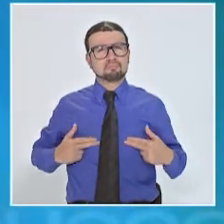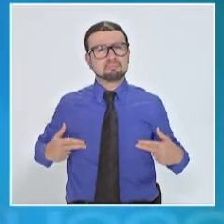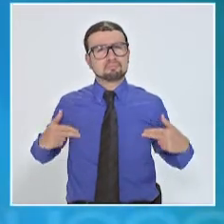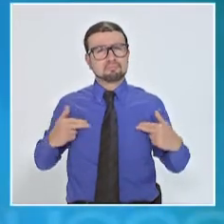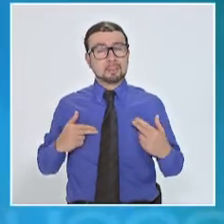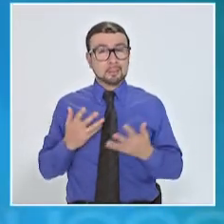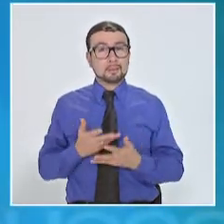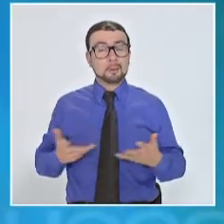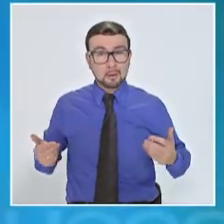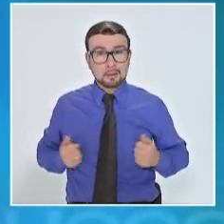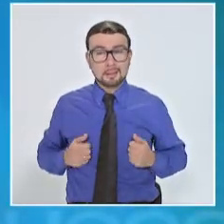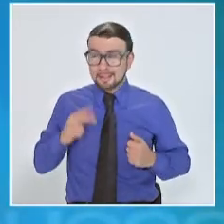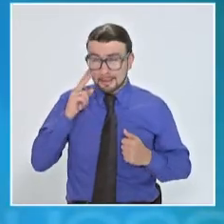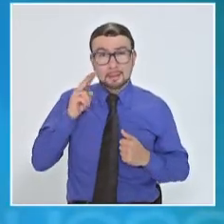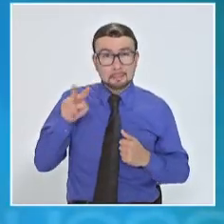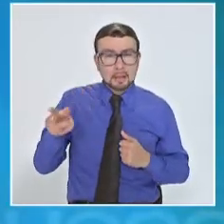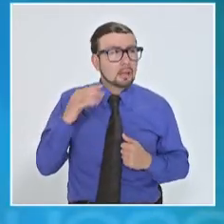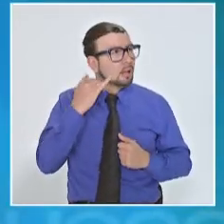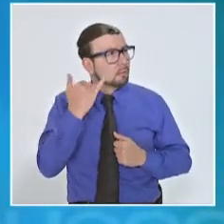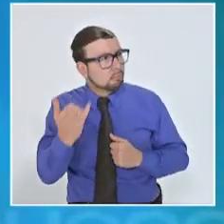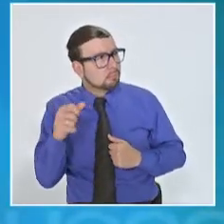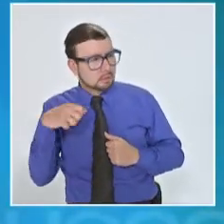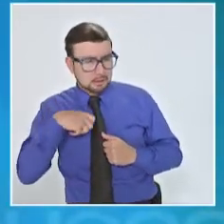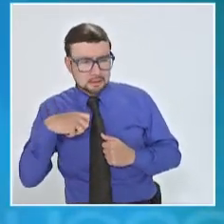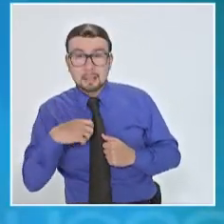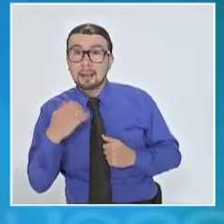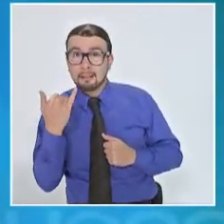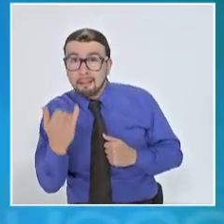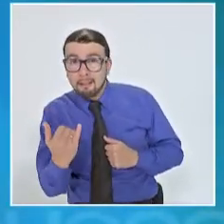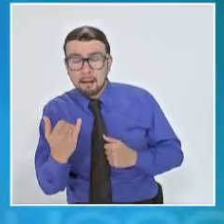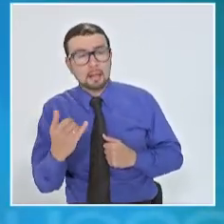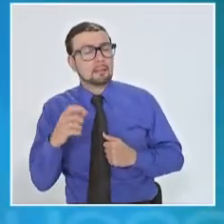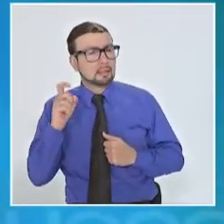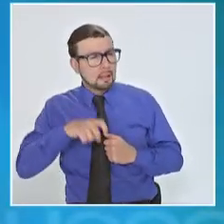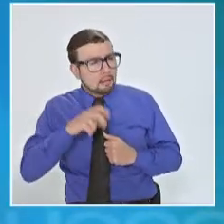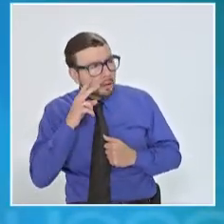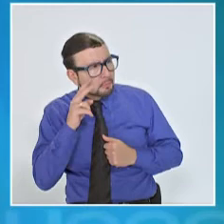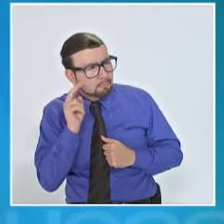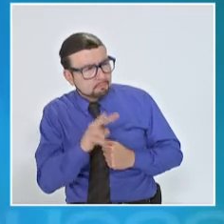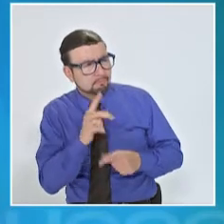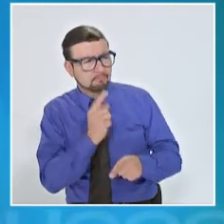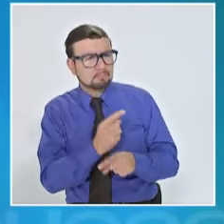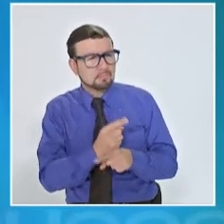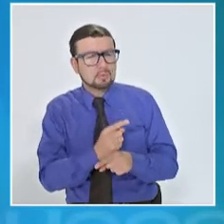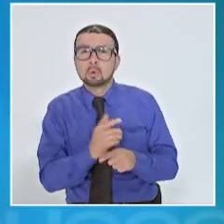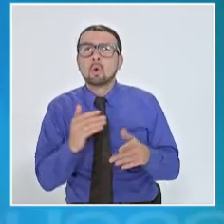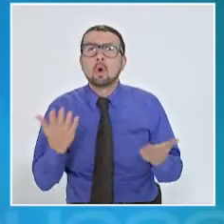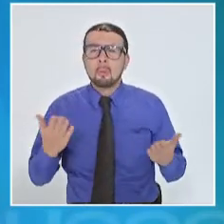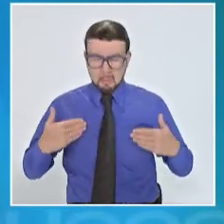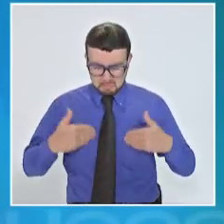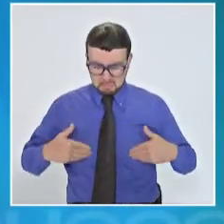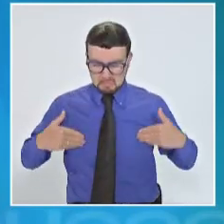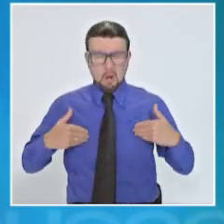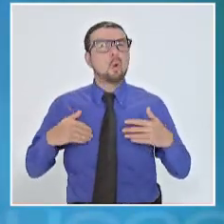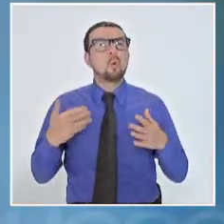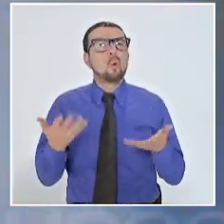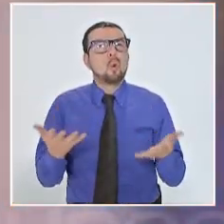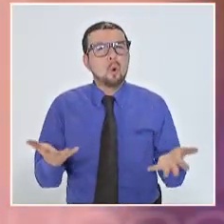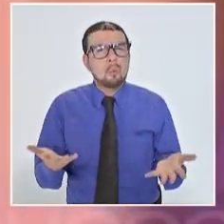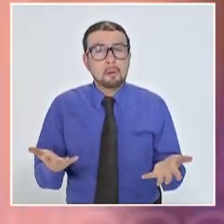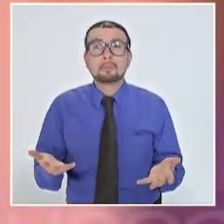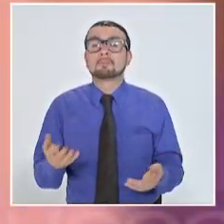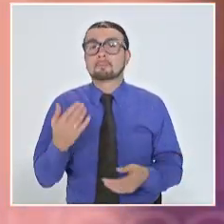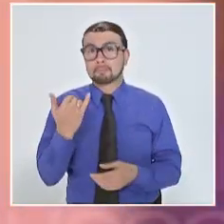esta zona que estamos observando rectangular es la zona que debe valorar. ¿Con qué debemos palpar la glándula mamaria? Con